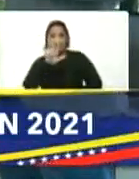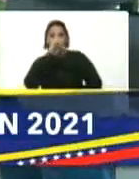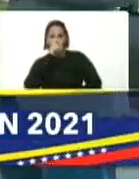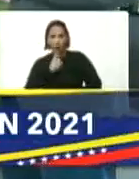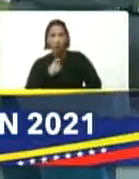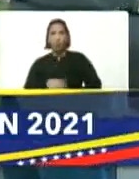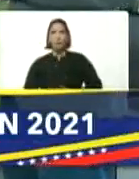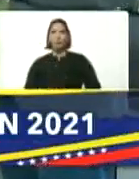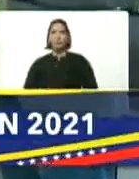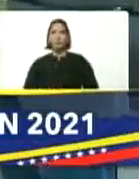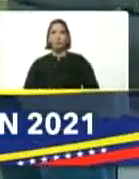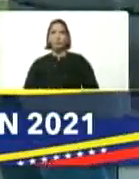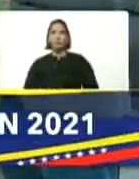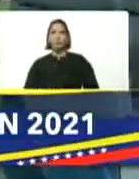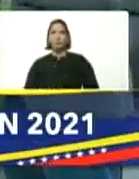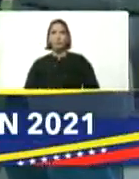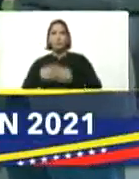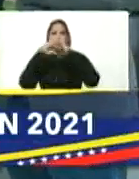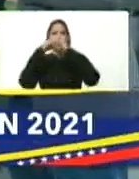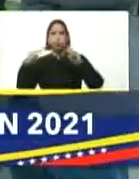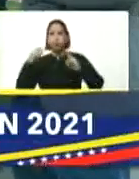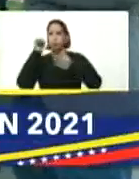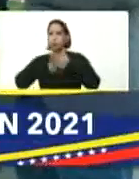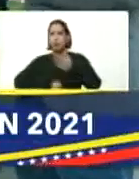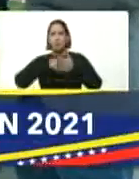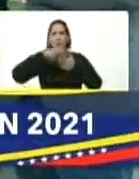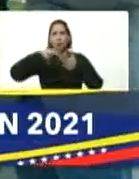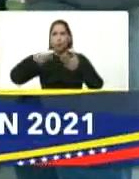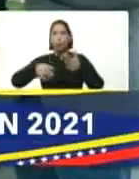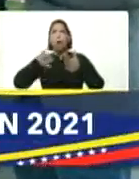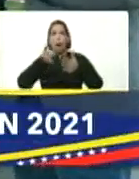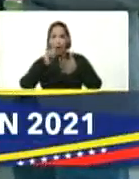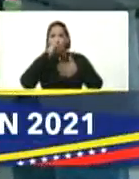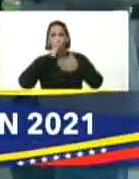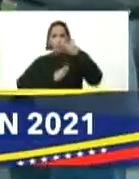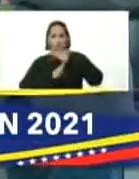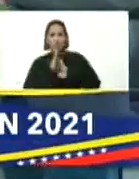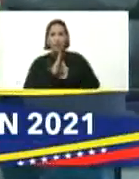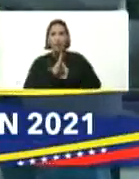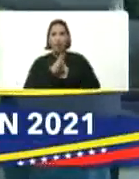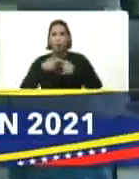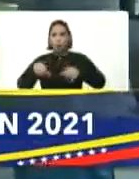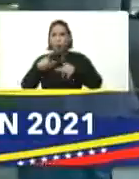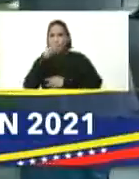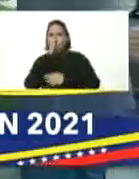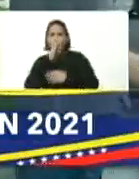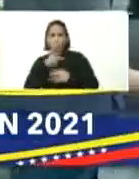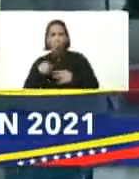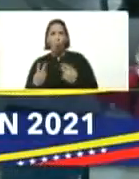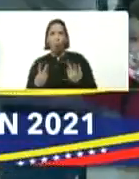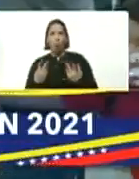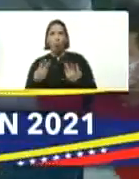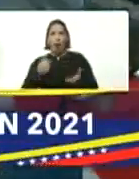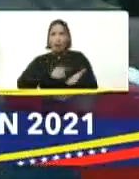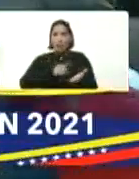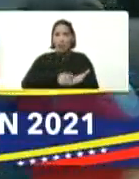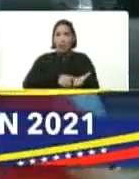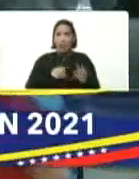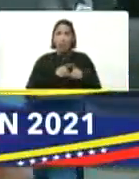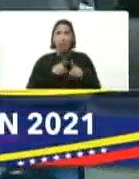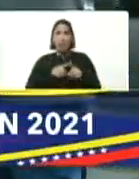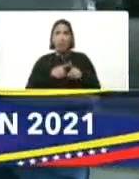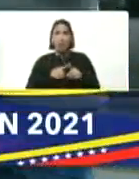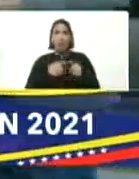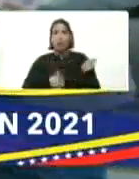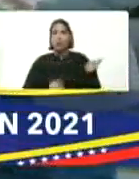venía de la inopia, pues, de un ranchito sin pintura donde existe la humildad, de un sitio muy pobrecito. Y entonces a los 5 años lo alquilaban como si fuese una rocola para que